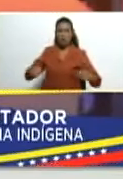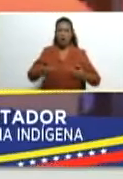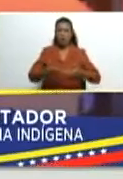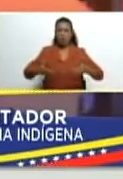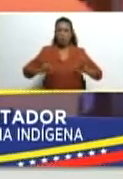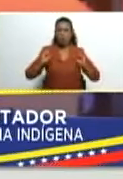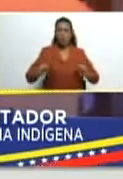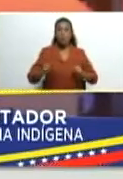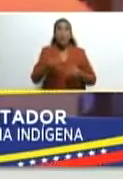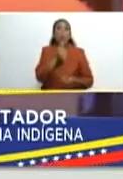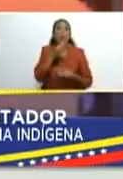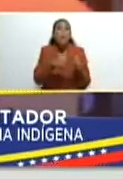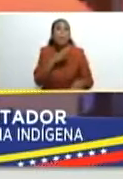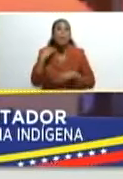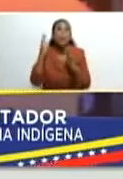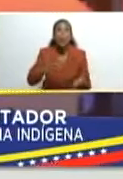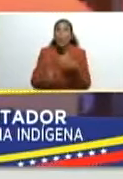¿Ah?